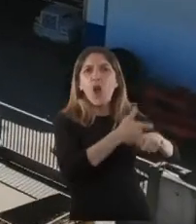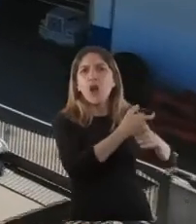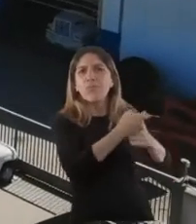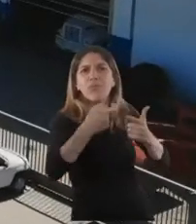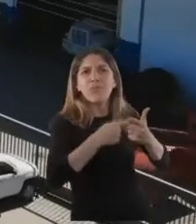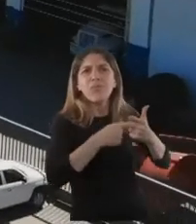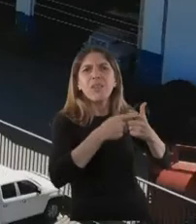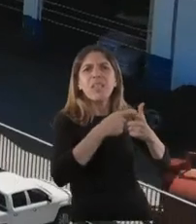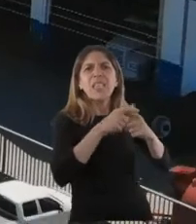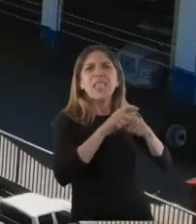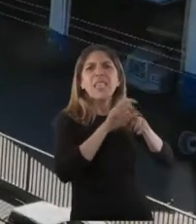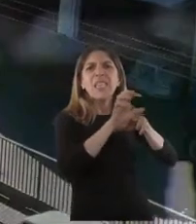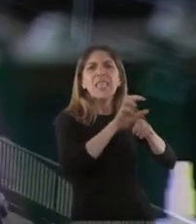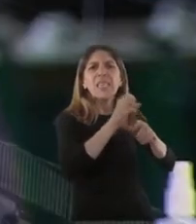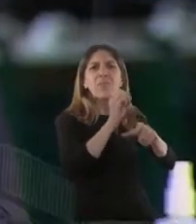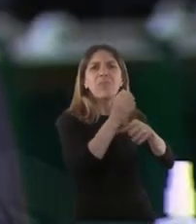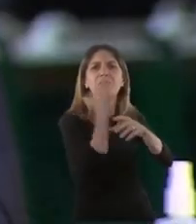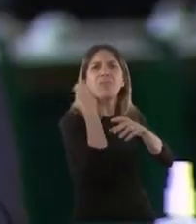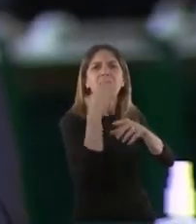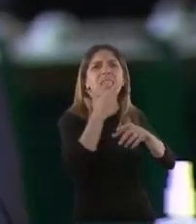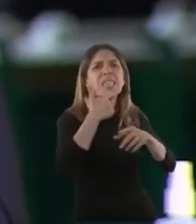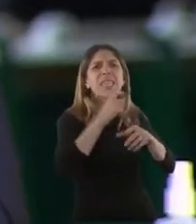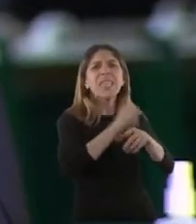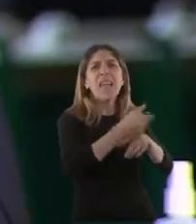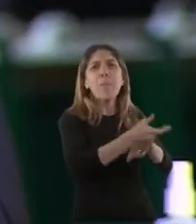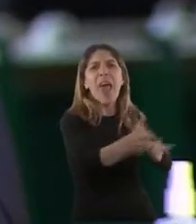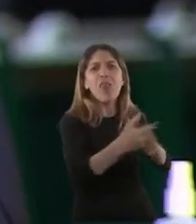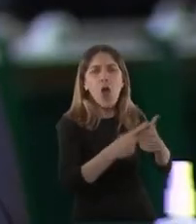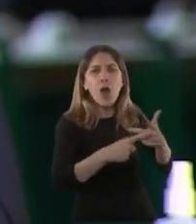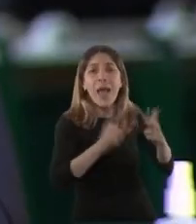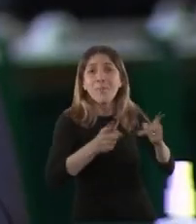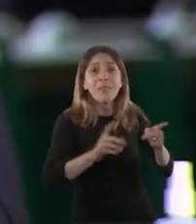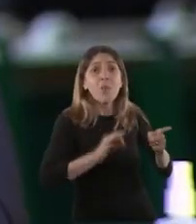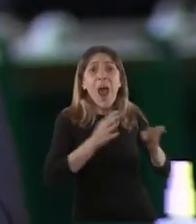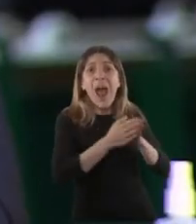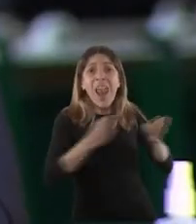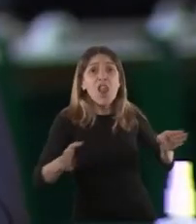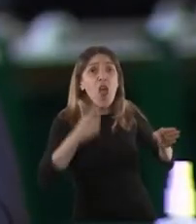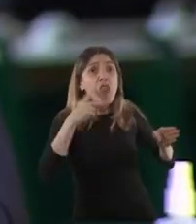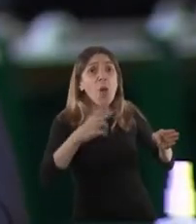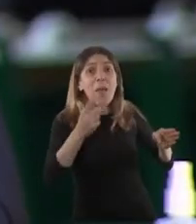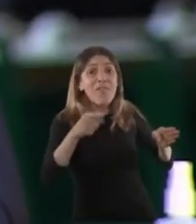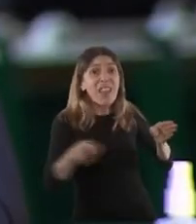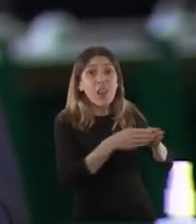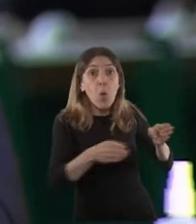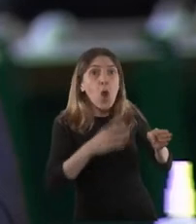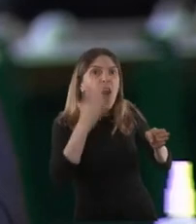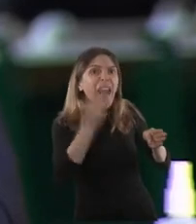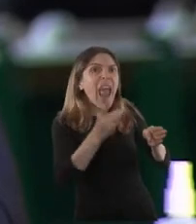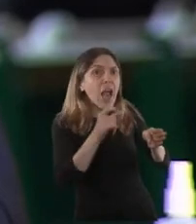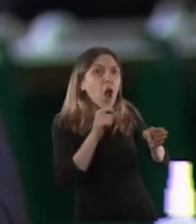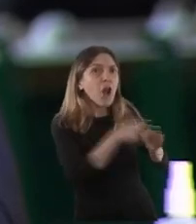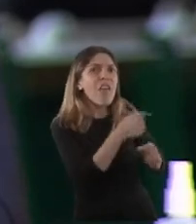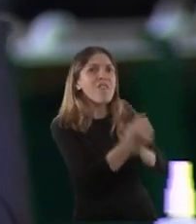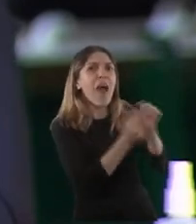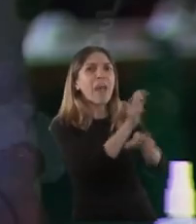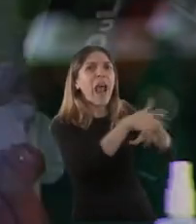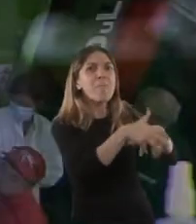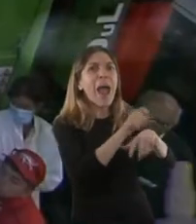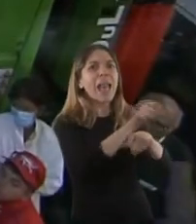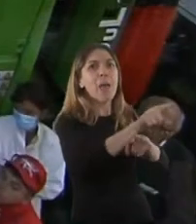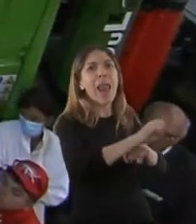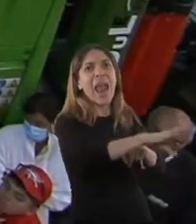trilladoras, como ocurrió en el año 2021, y esto sin duda merece el reconocimiento al esfuerzo productivo que ha